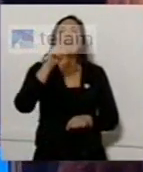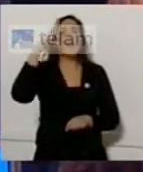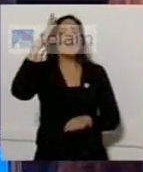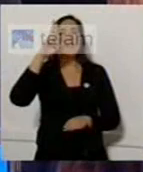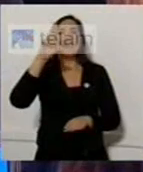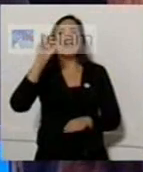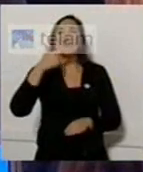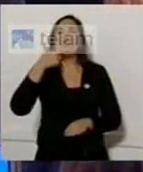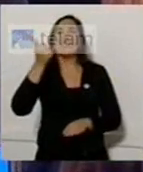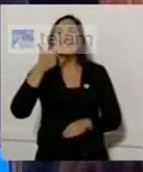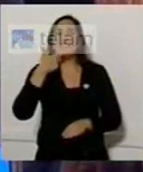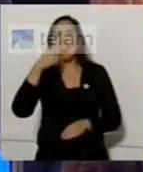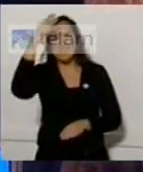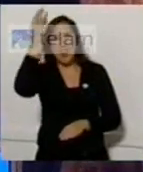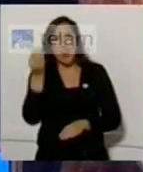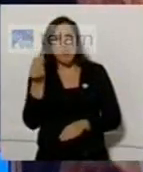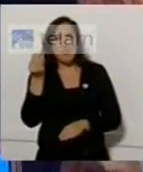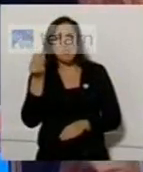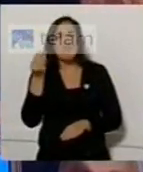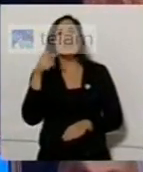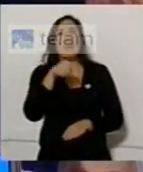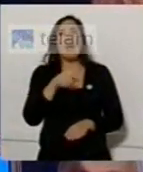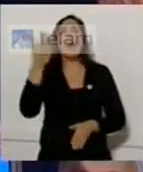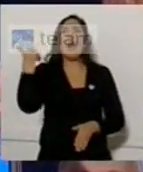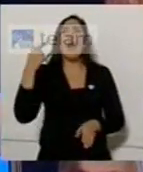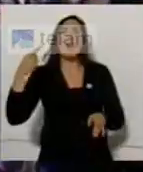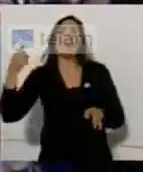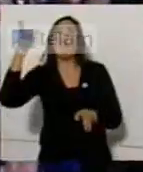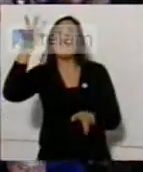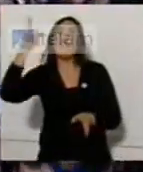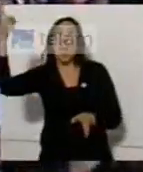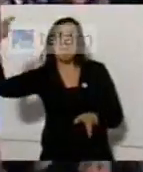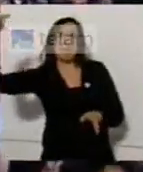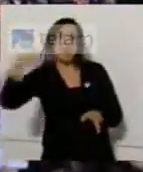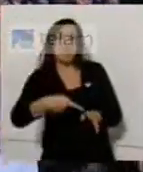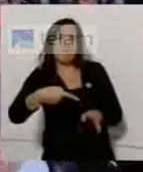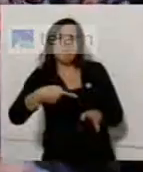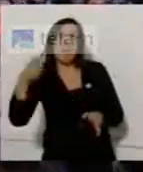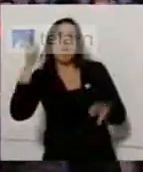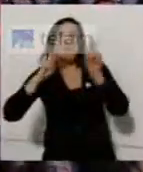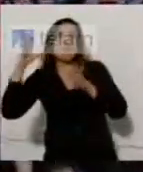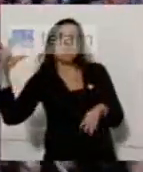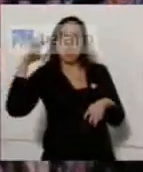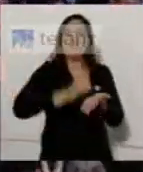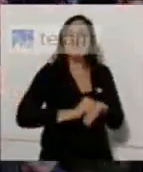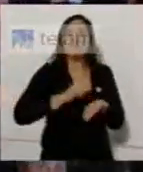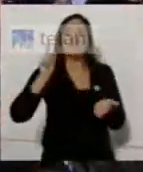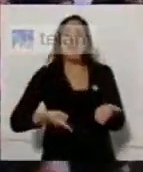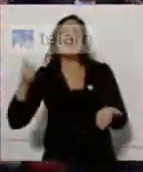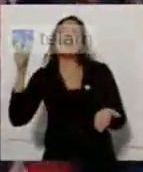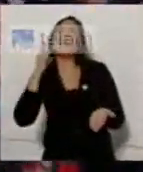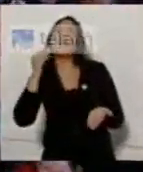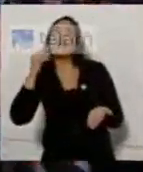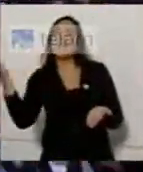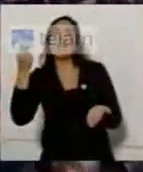que pudo resistir los embates del colonialismo francés e inglés? Luego vino